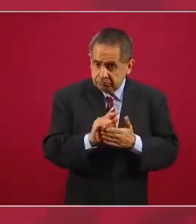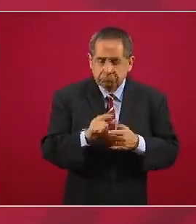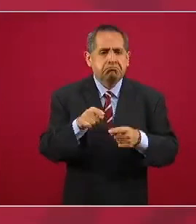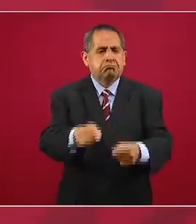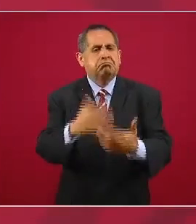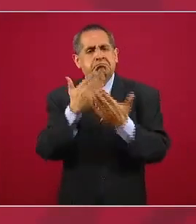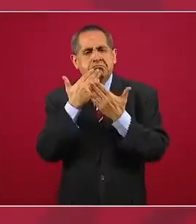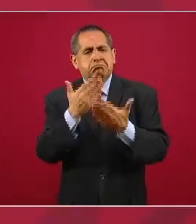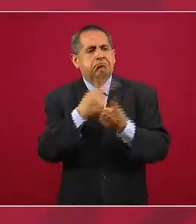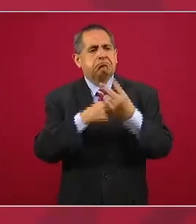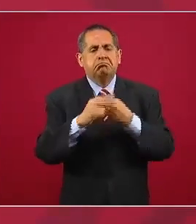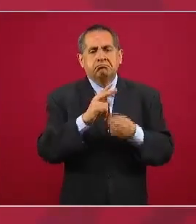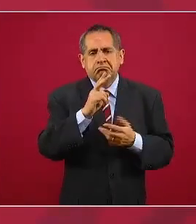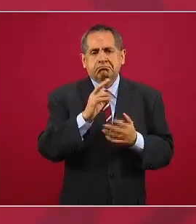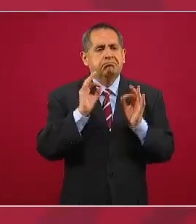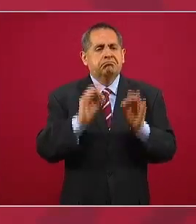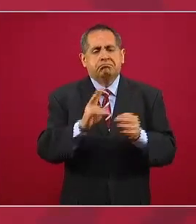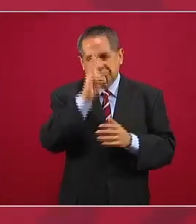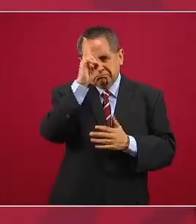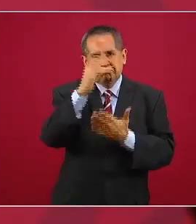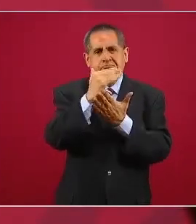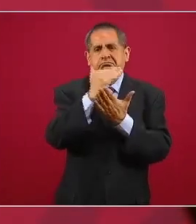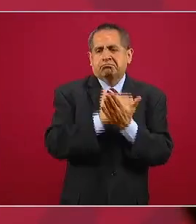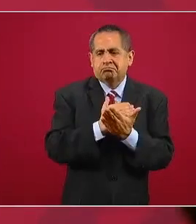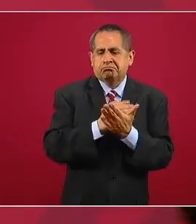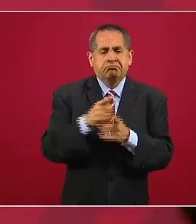se reduce la violencia.